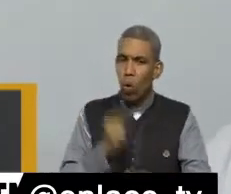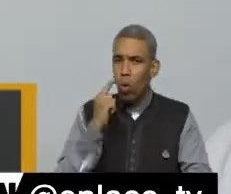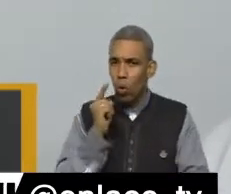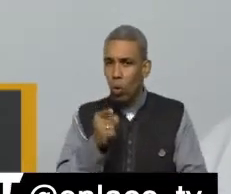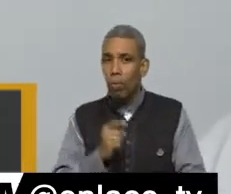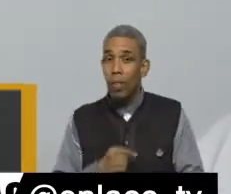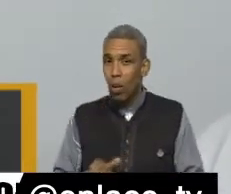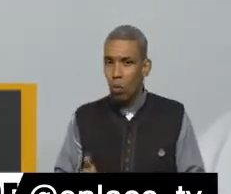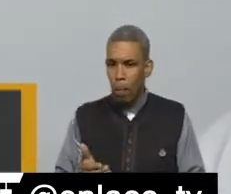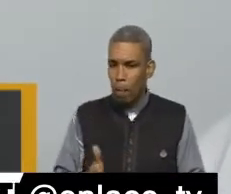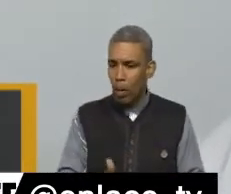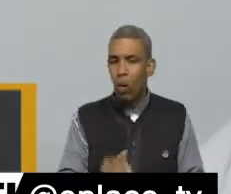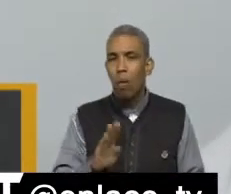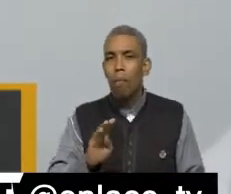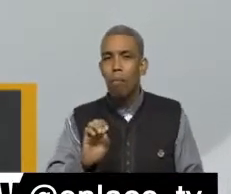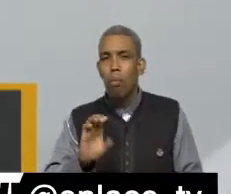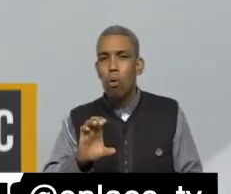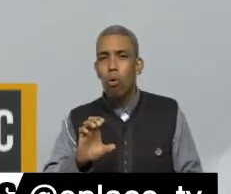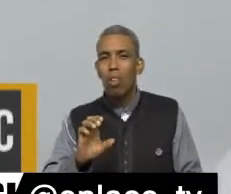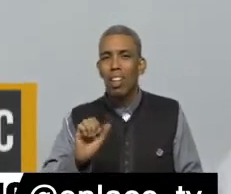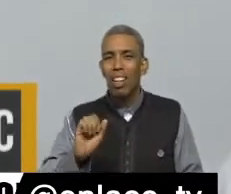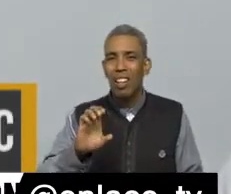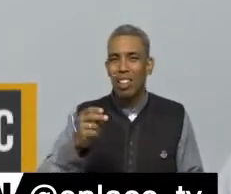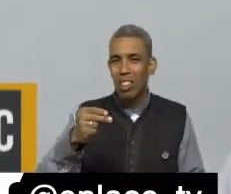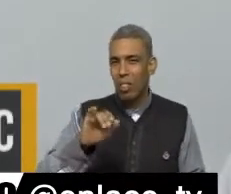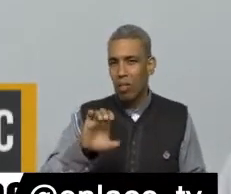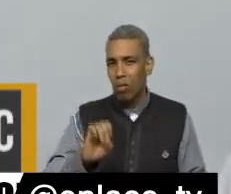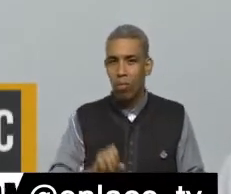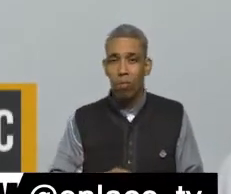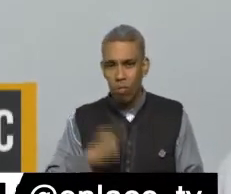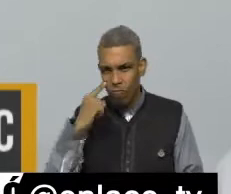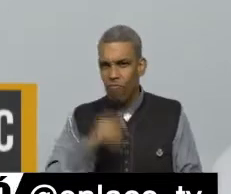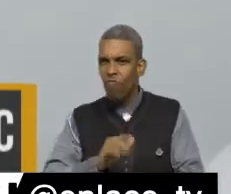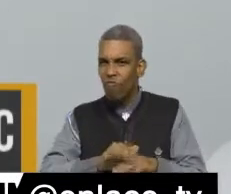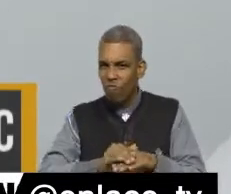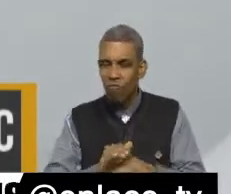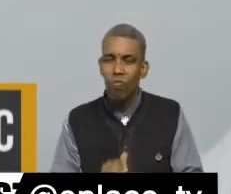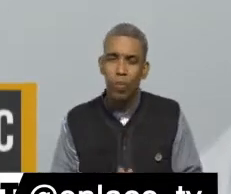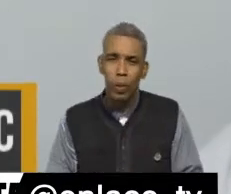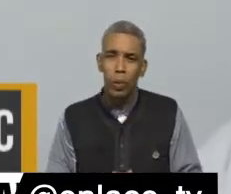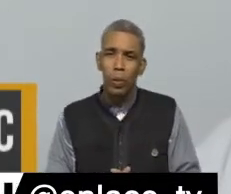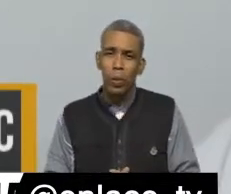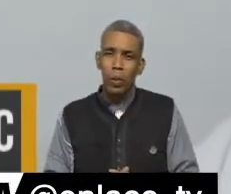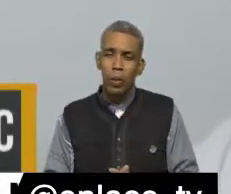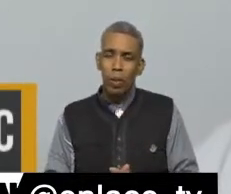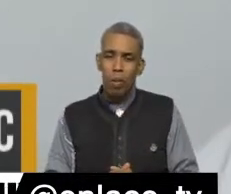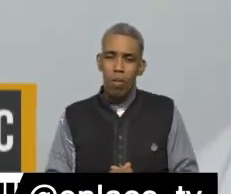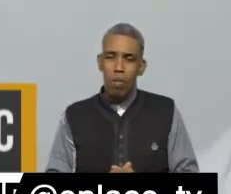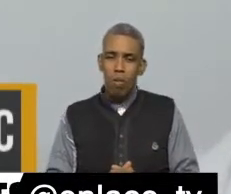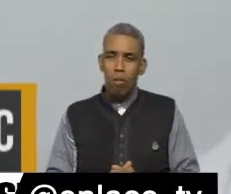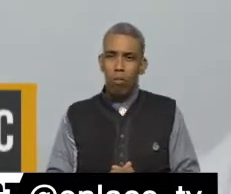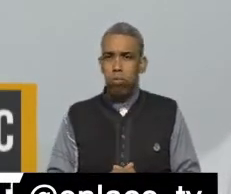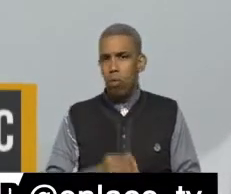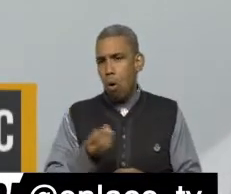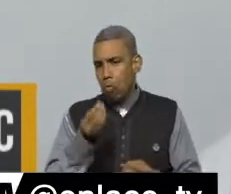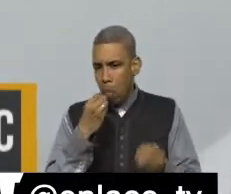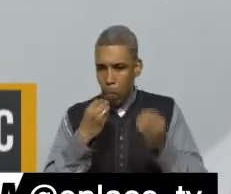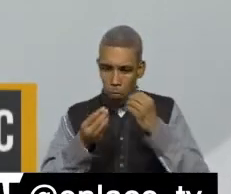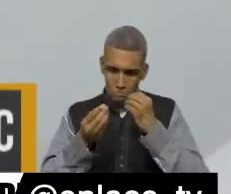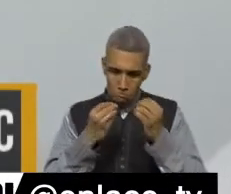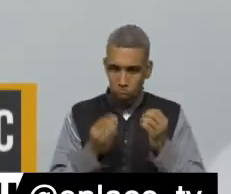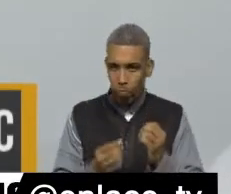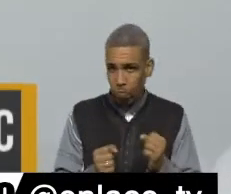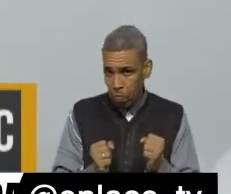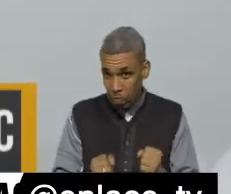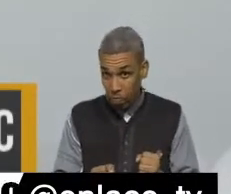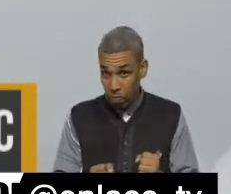recuperación del ambiente barranqueño que tanto nos sirve a nosotros, no solamente para garantizar la seguridad alimentaria de nuestros